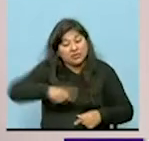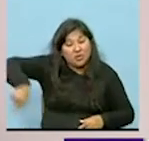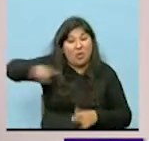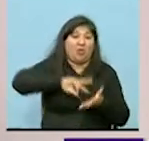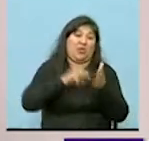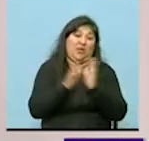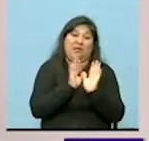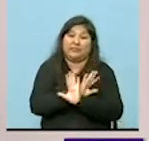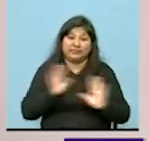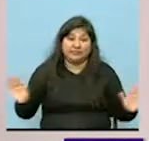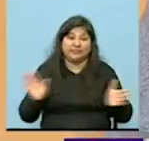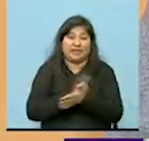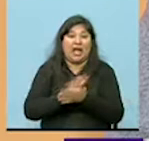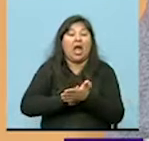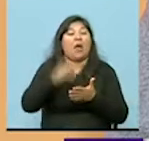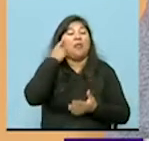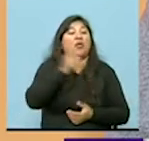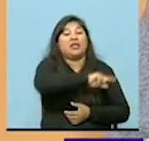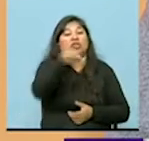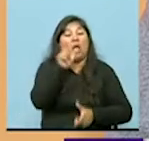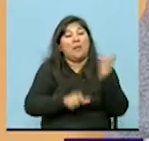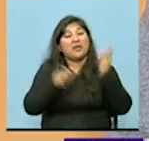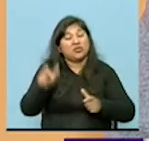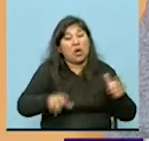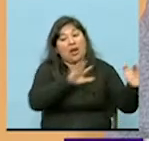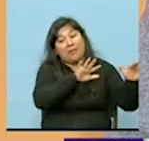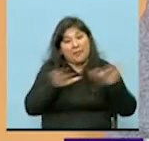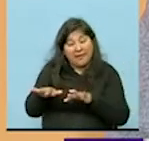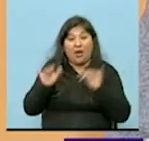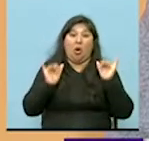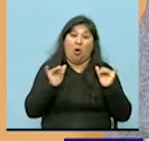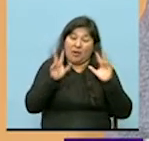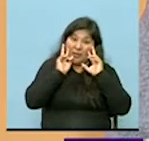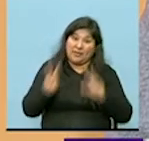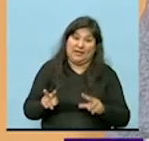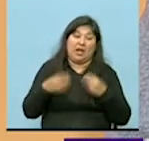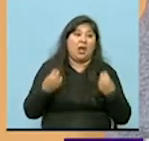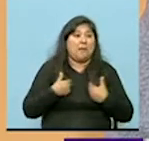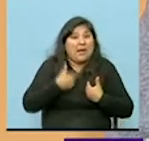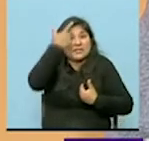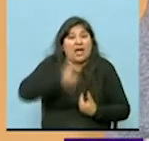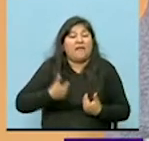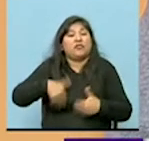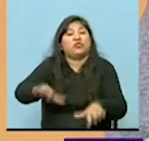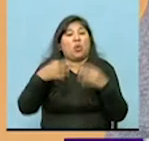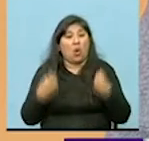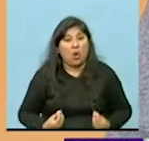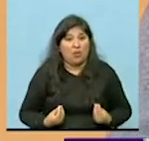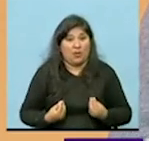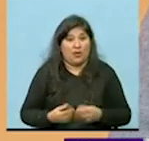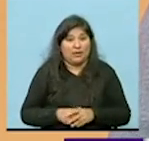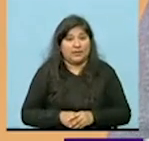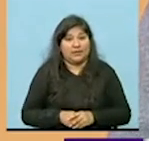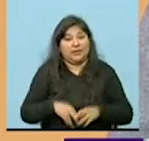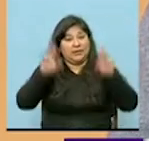porque los chicos que están viendo en la televisión en este momento estarán pensando que va a ser en el futuro sí